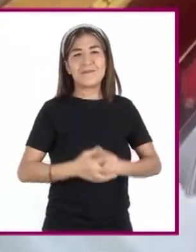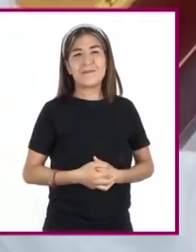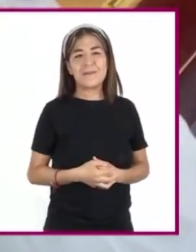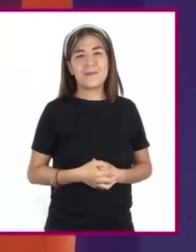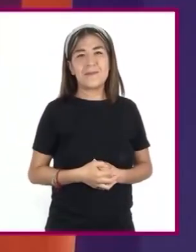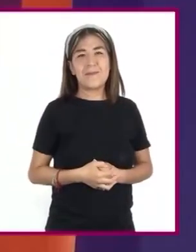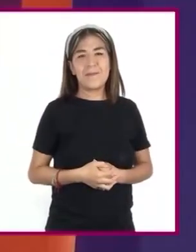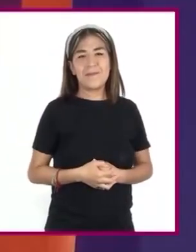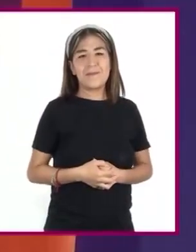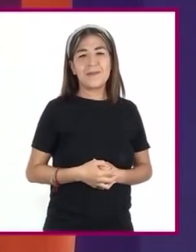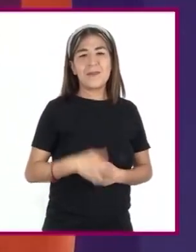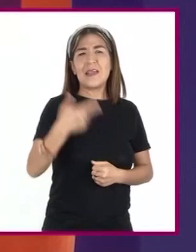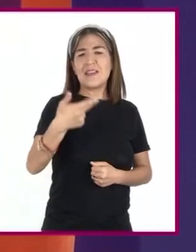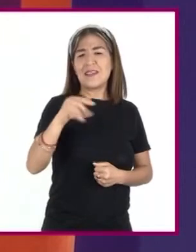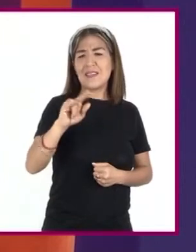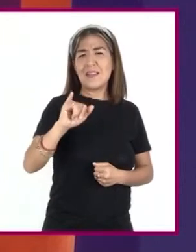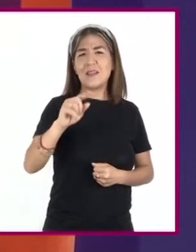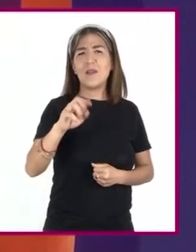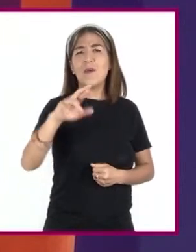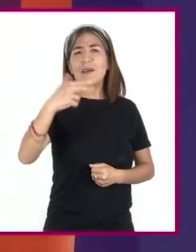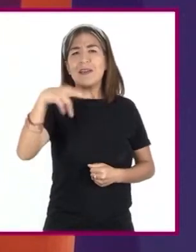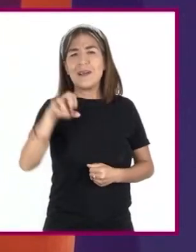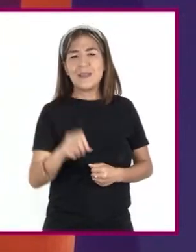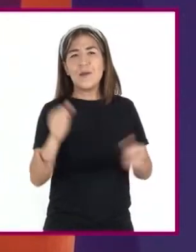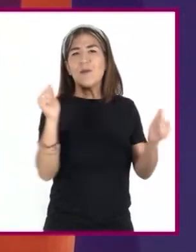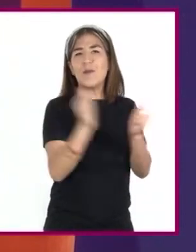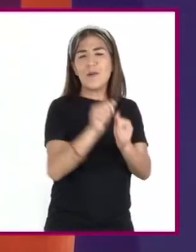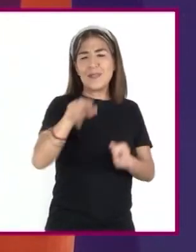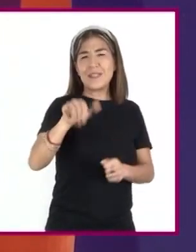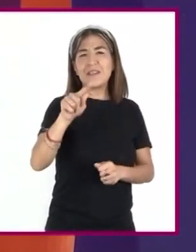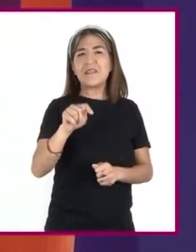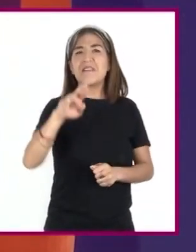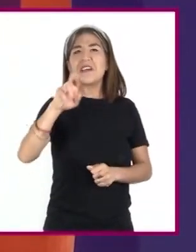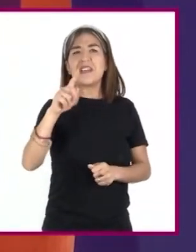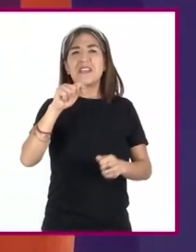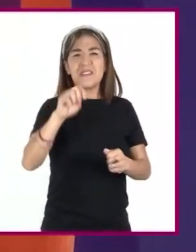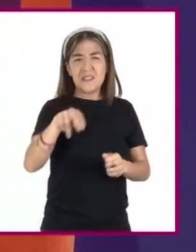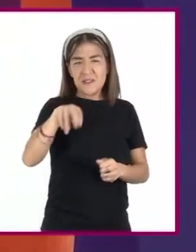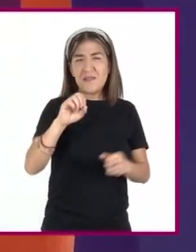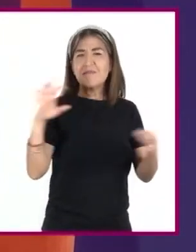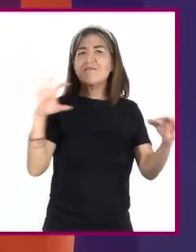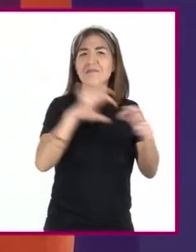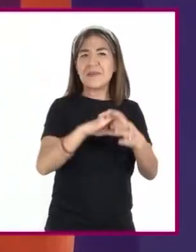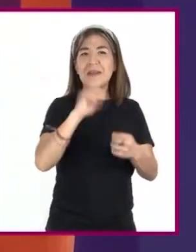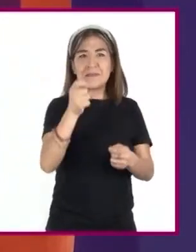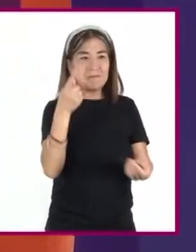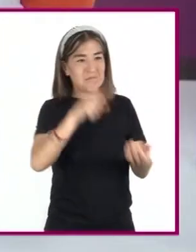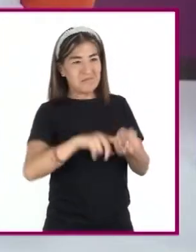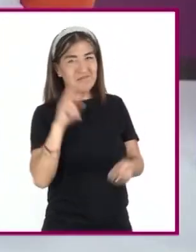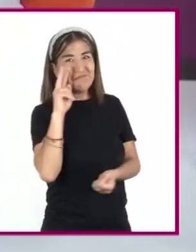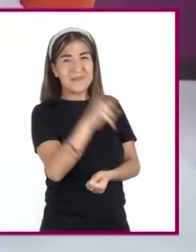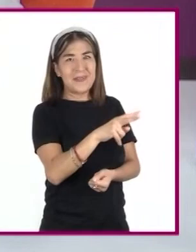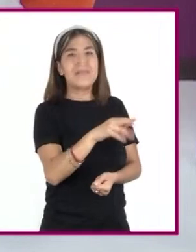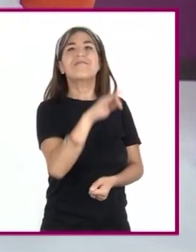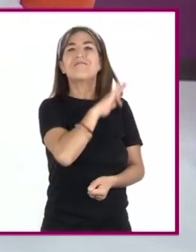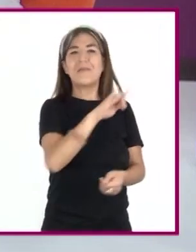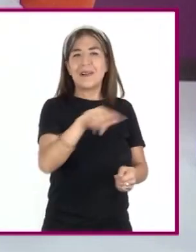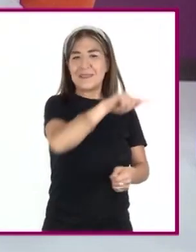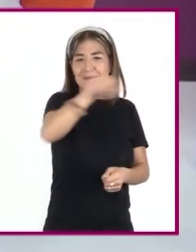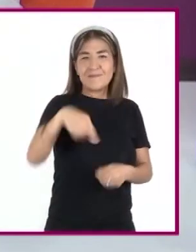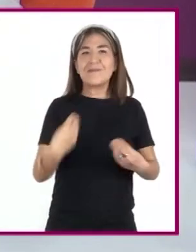El hidrógeno al momento junto al nitrógeno es aquello que aunque no ves, en la vida está